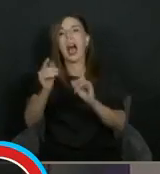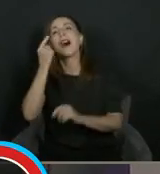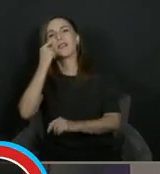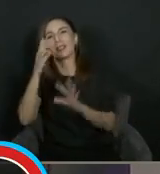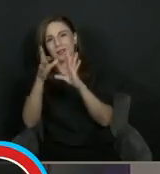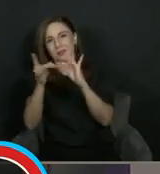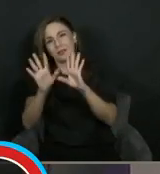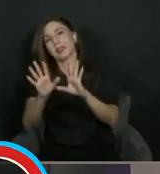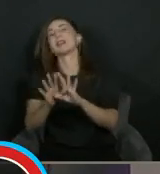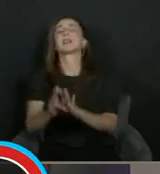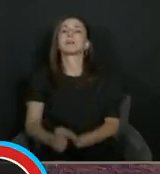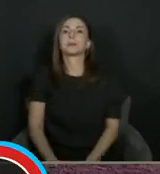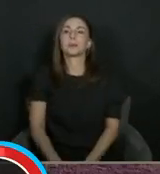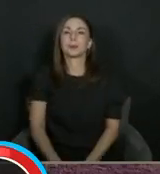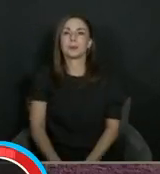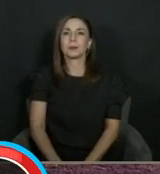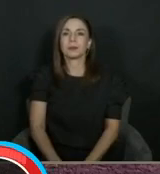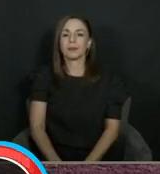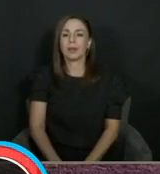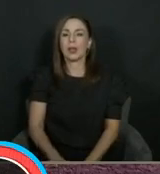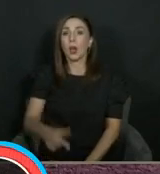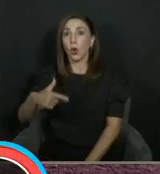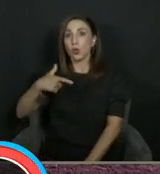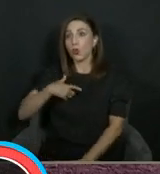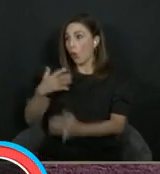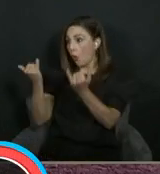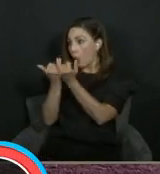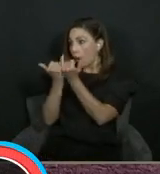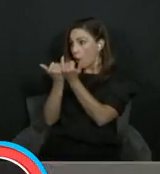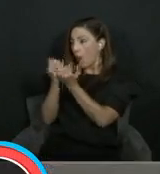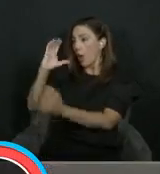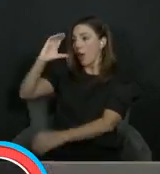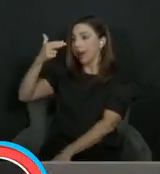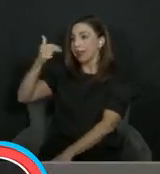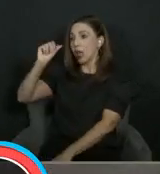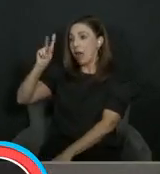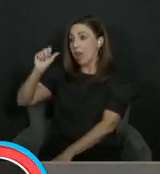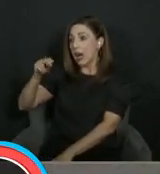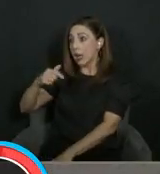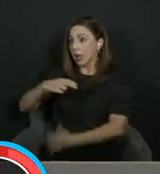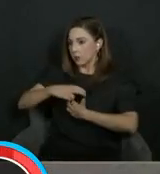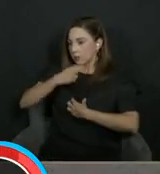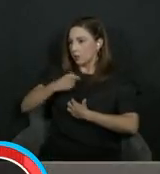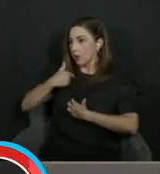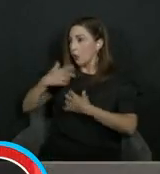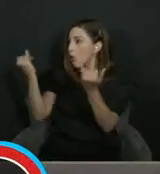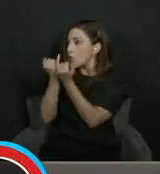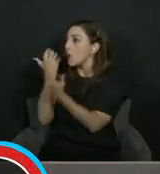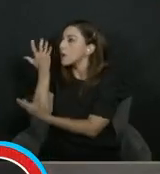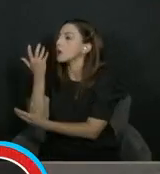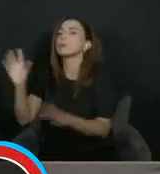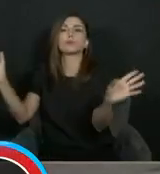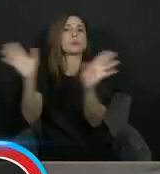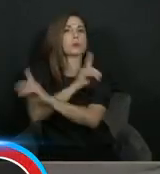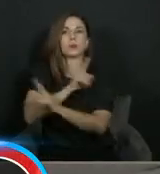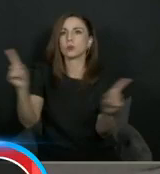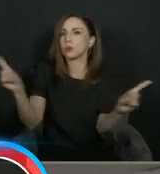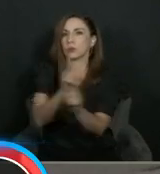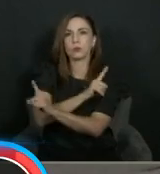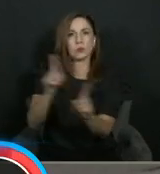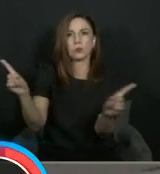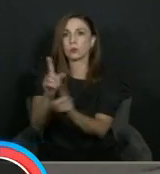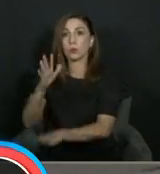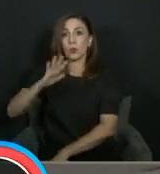yo ni yo ni quiero ser como chamán ni voy a hacer como sábana ni quiero su programa y no gano ahí lo que